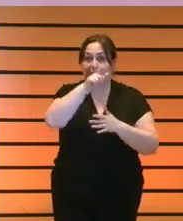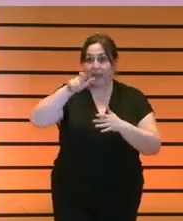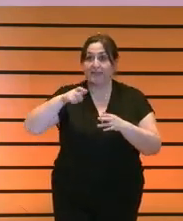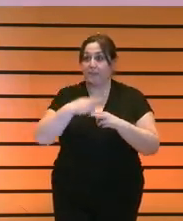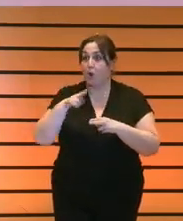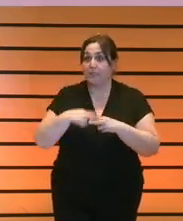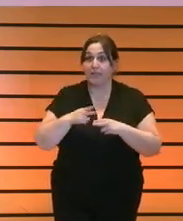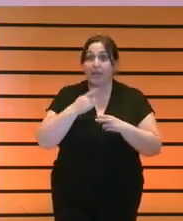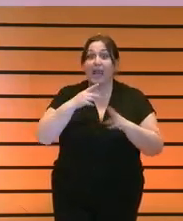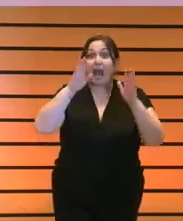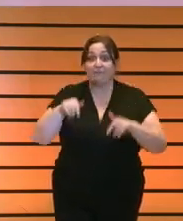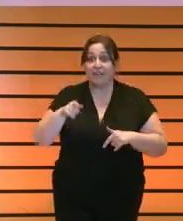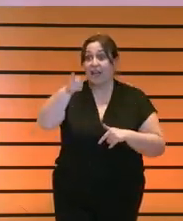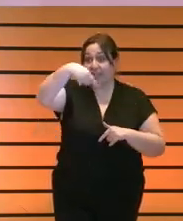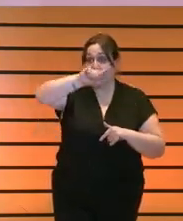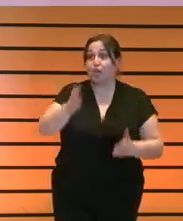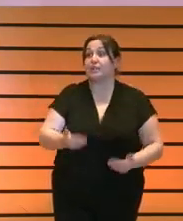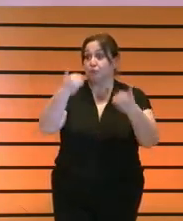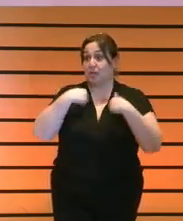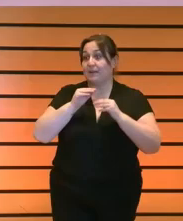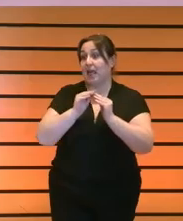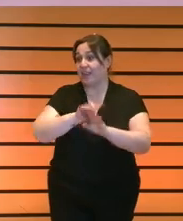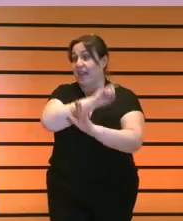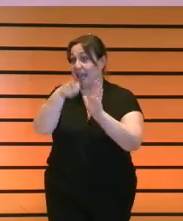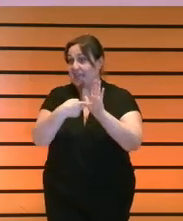que luego termina llevando a cabo esas leyes